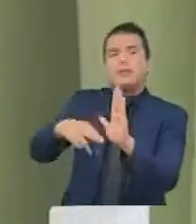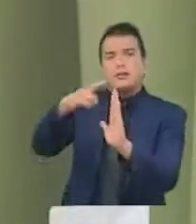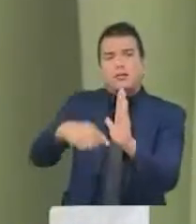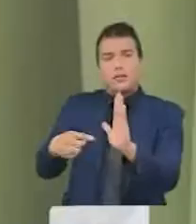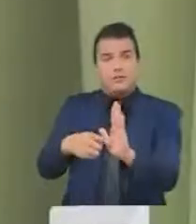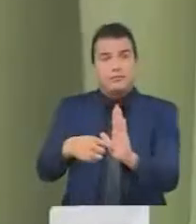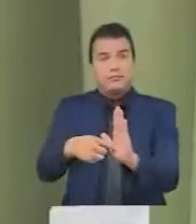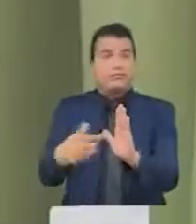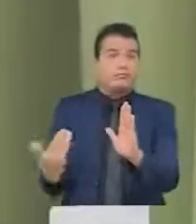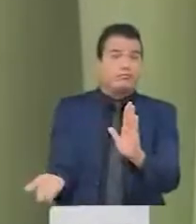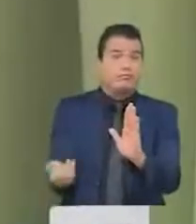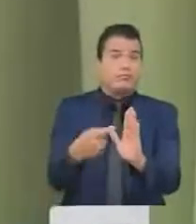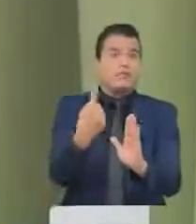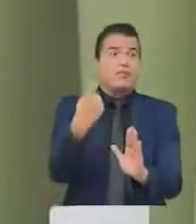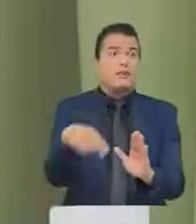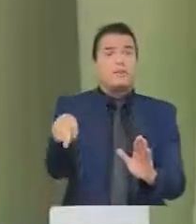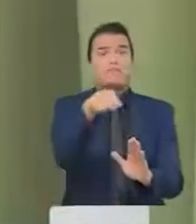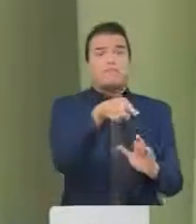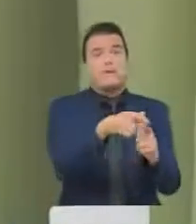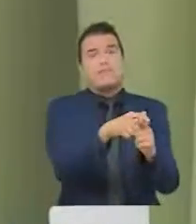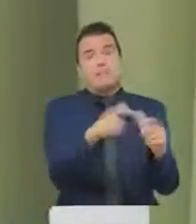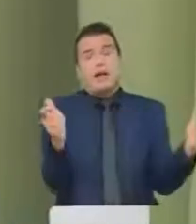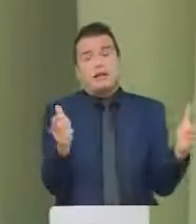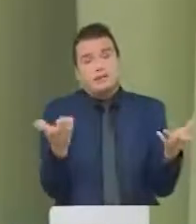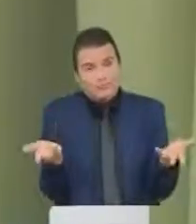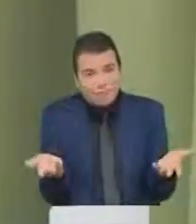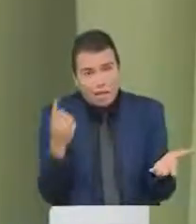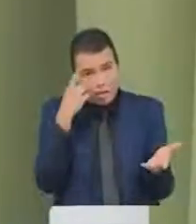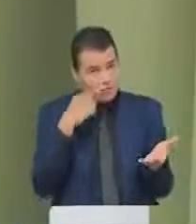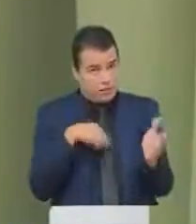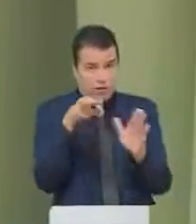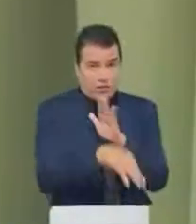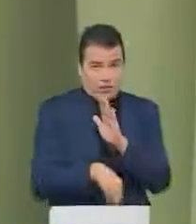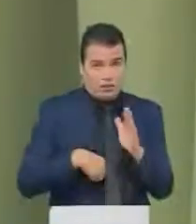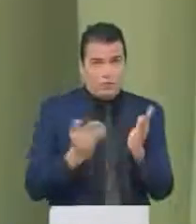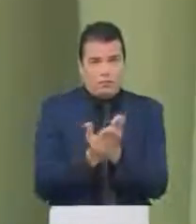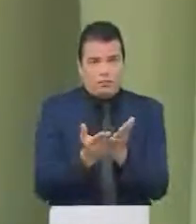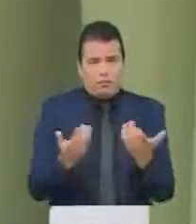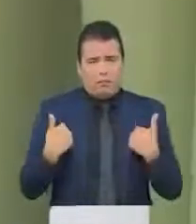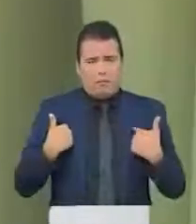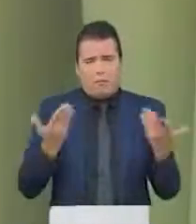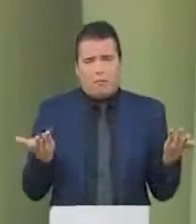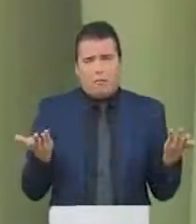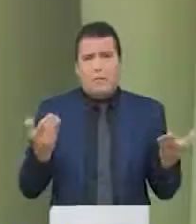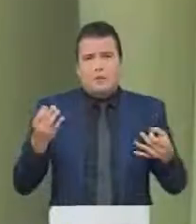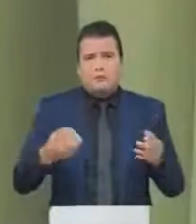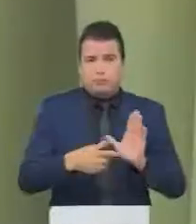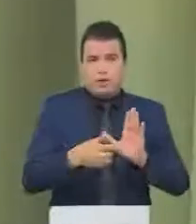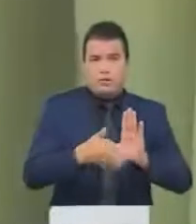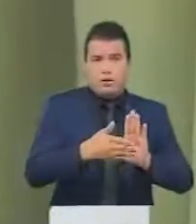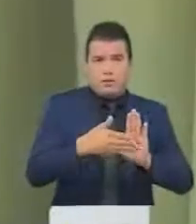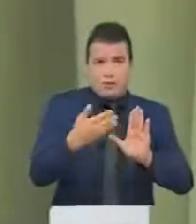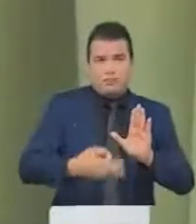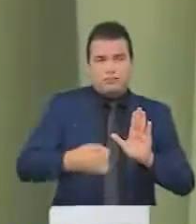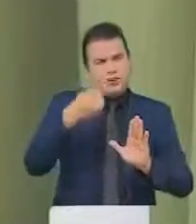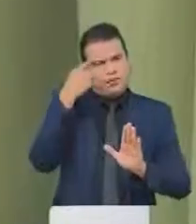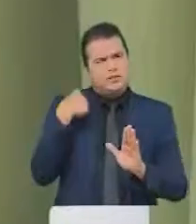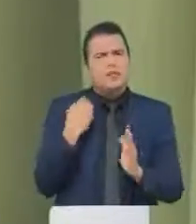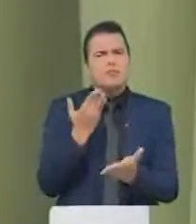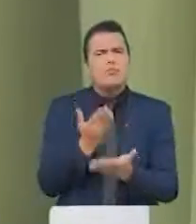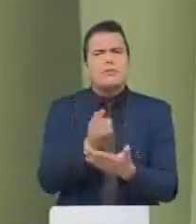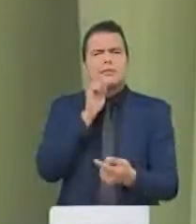la resolución de convalidación es así de sencillo pero es nuestra propuesta es unir a toda colombia